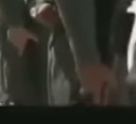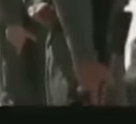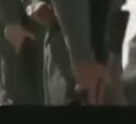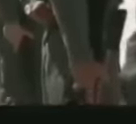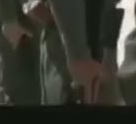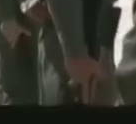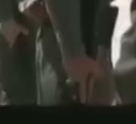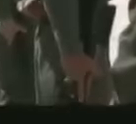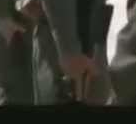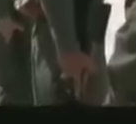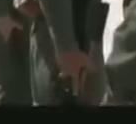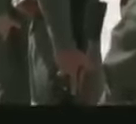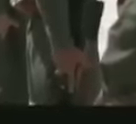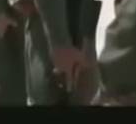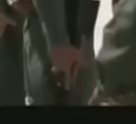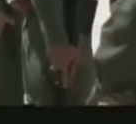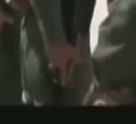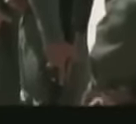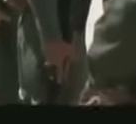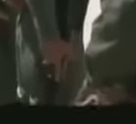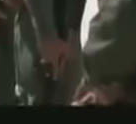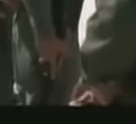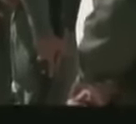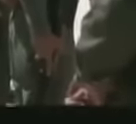todas las oficinas regionales